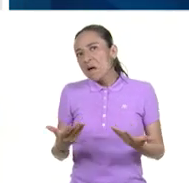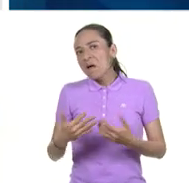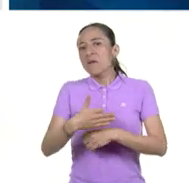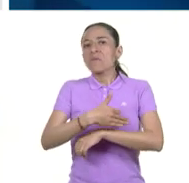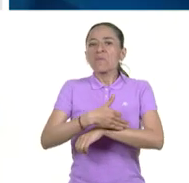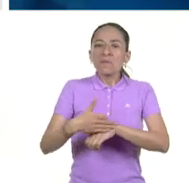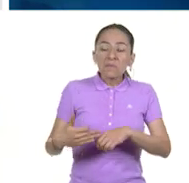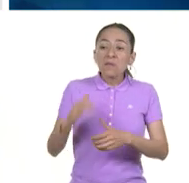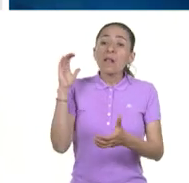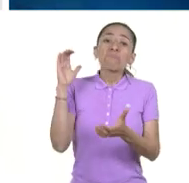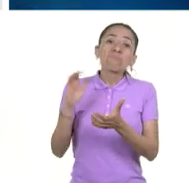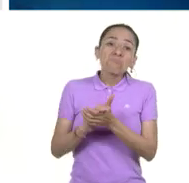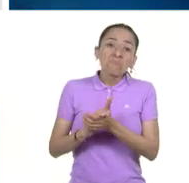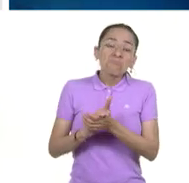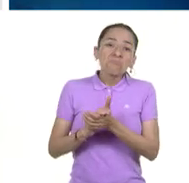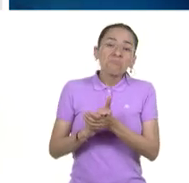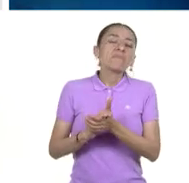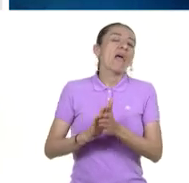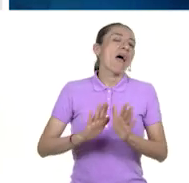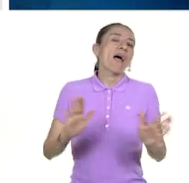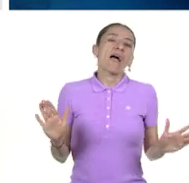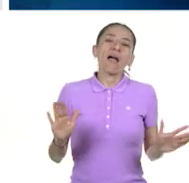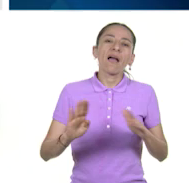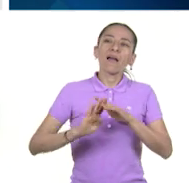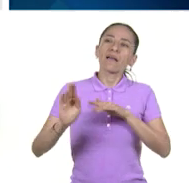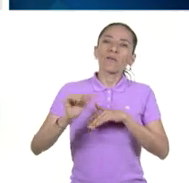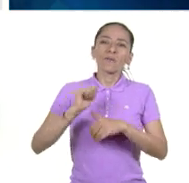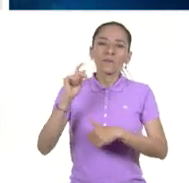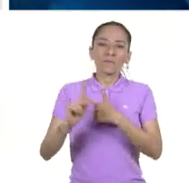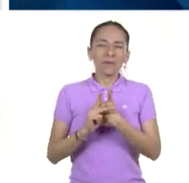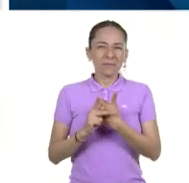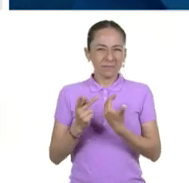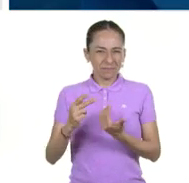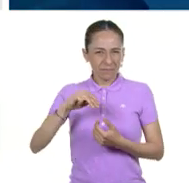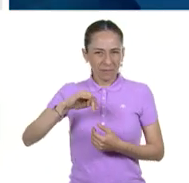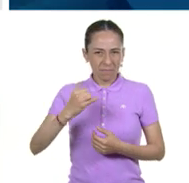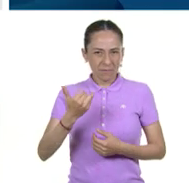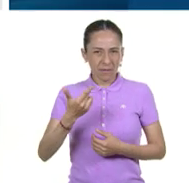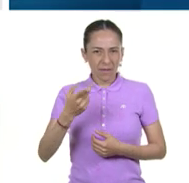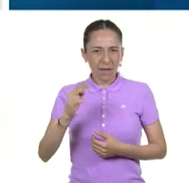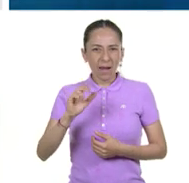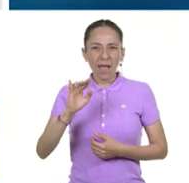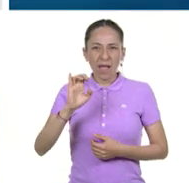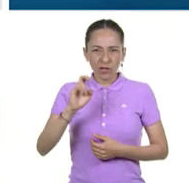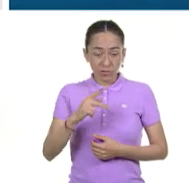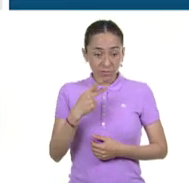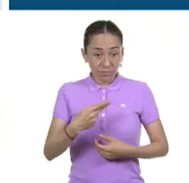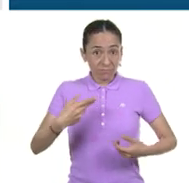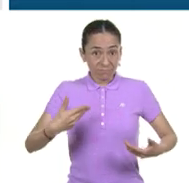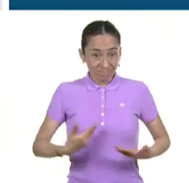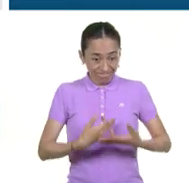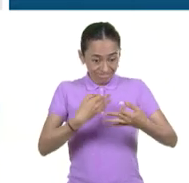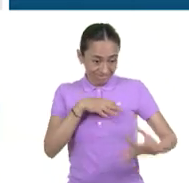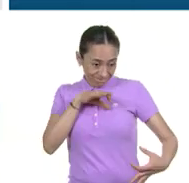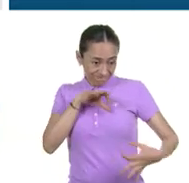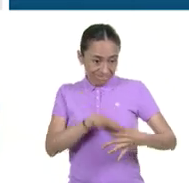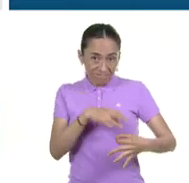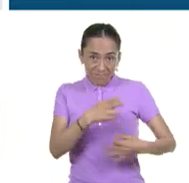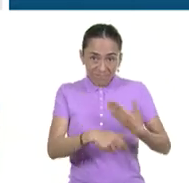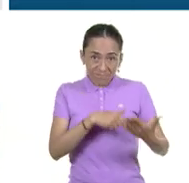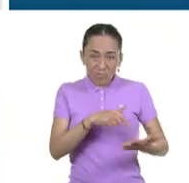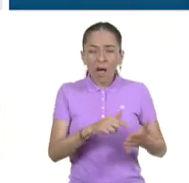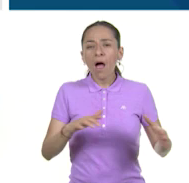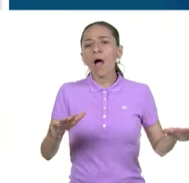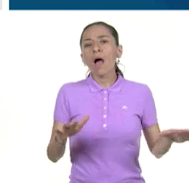se casan y se van a vivir a otros países. La migración consiste en dejar el lugar de residencia para establecerse en otro país